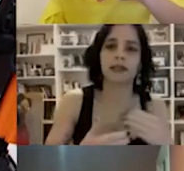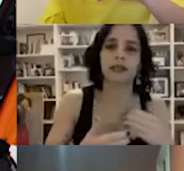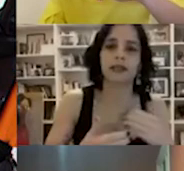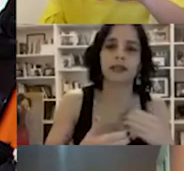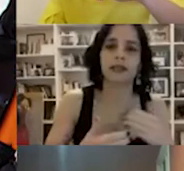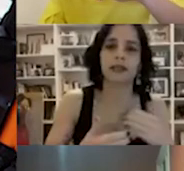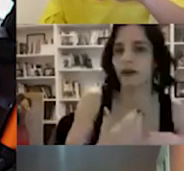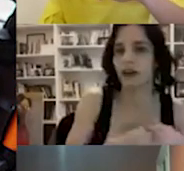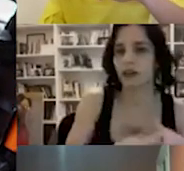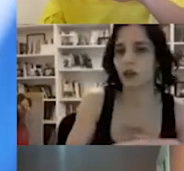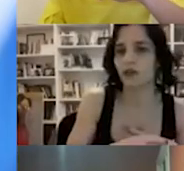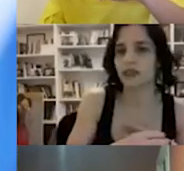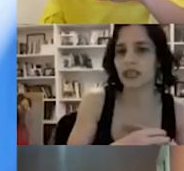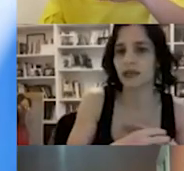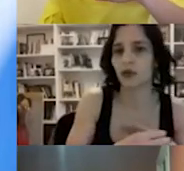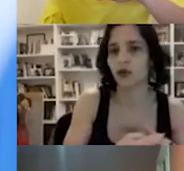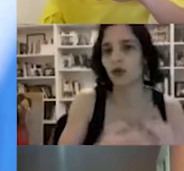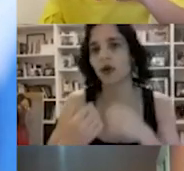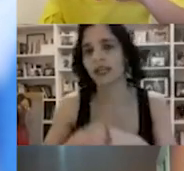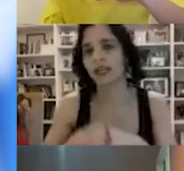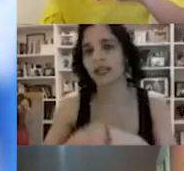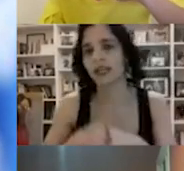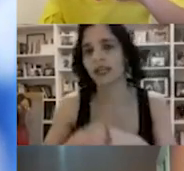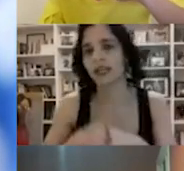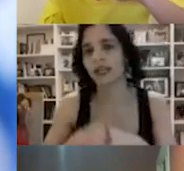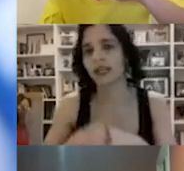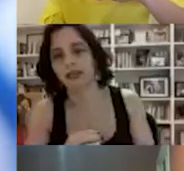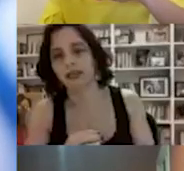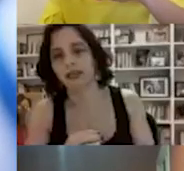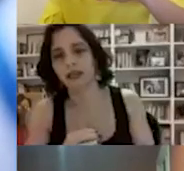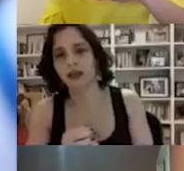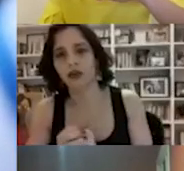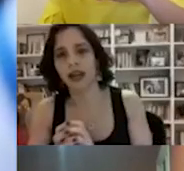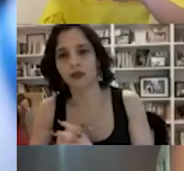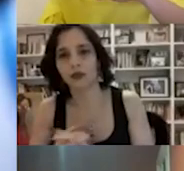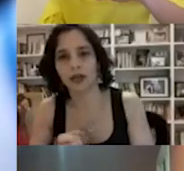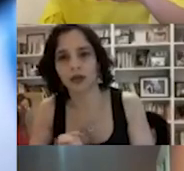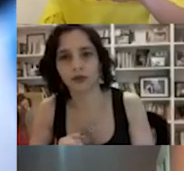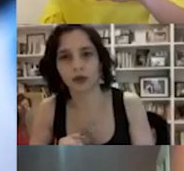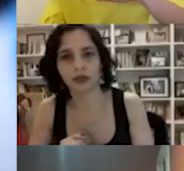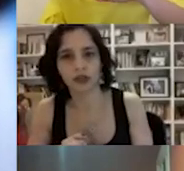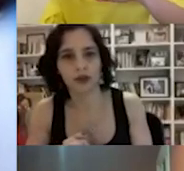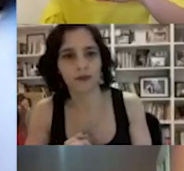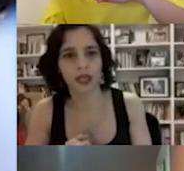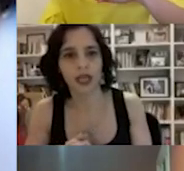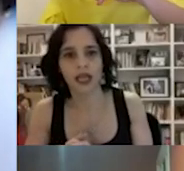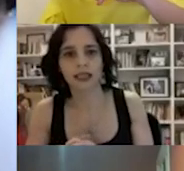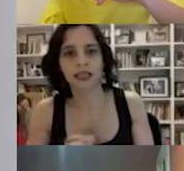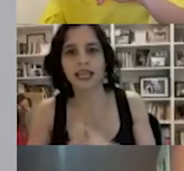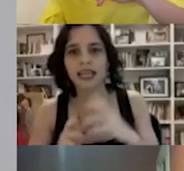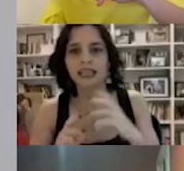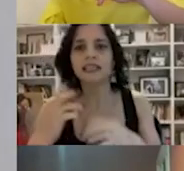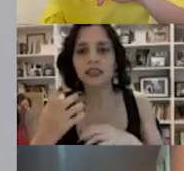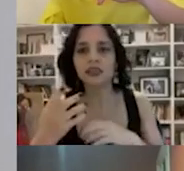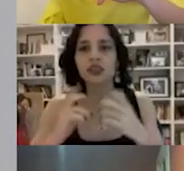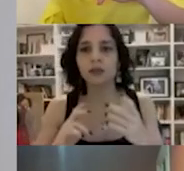personas que se identificaban con el actual oficialismo, como aquellas que se identifican con la actual oposición,